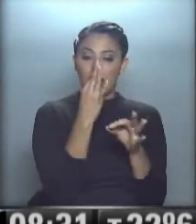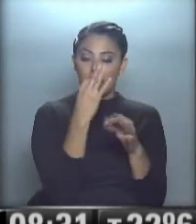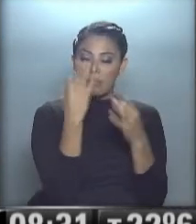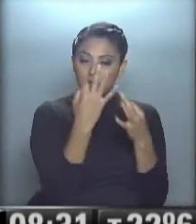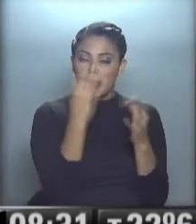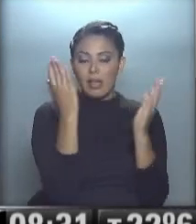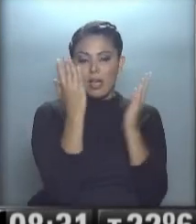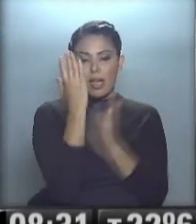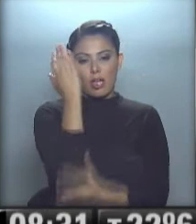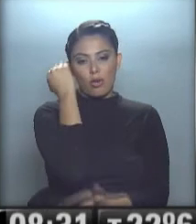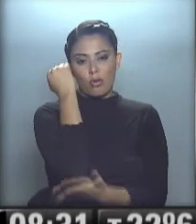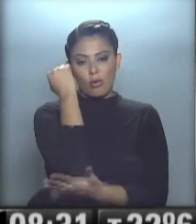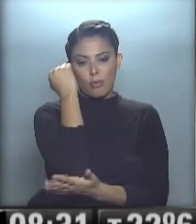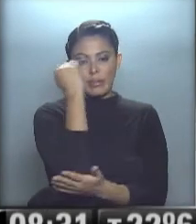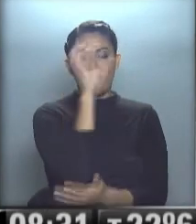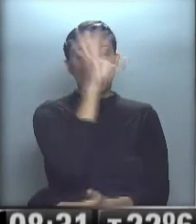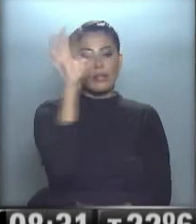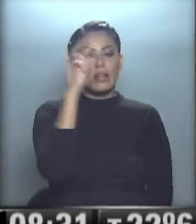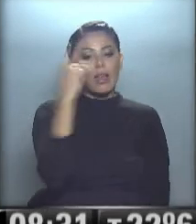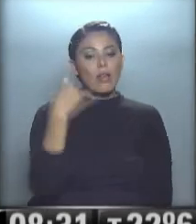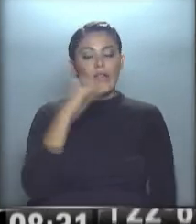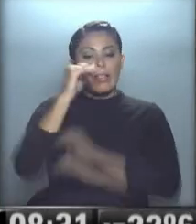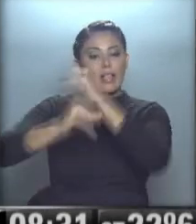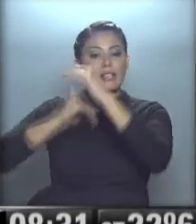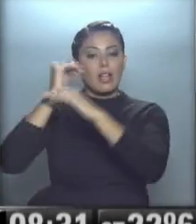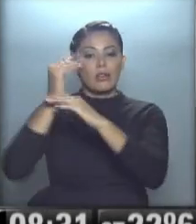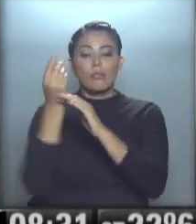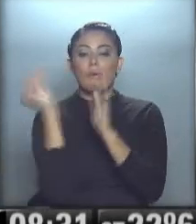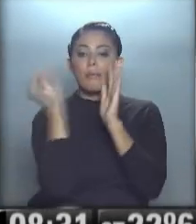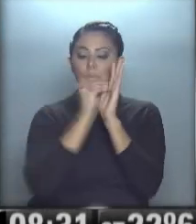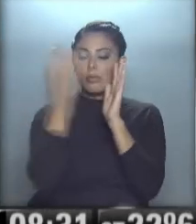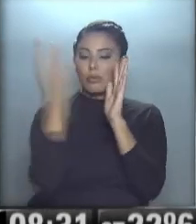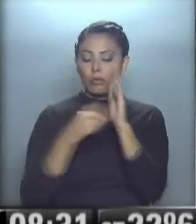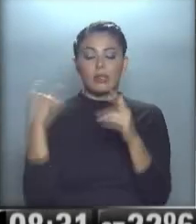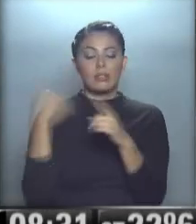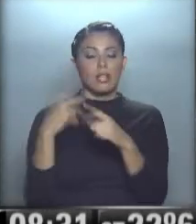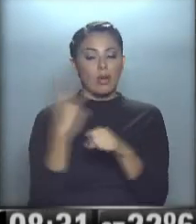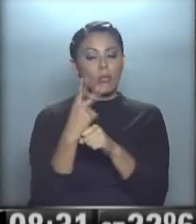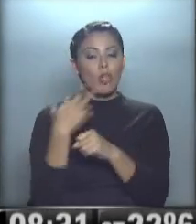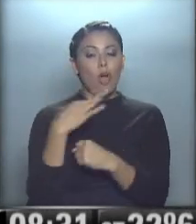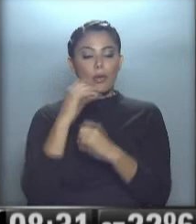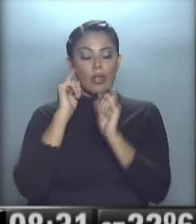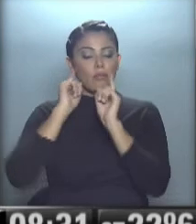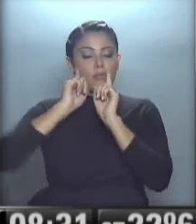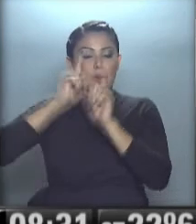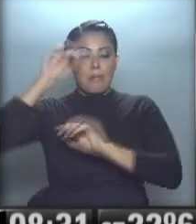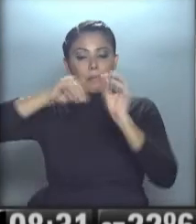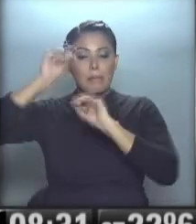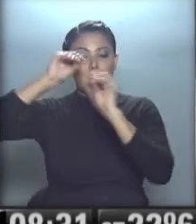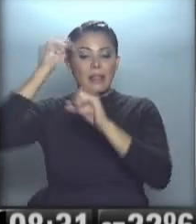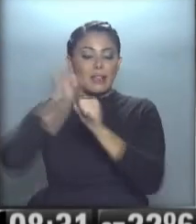regionales puedan tener un desarrollo sobre la base de precios competitivos y compensación justa. Segundo, que podamos sostener e incrementar los